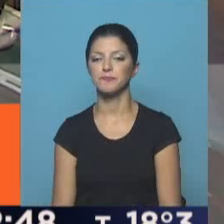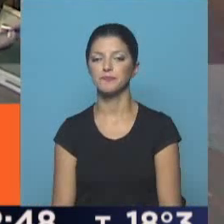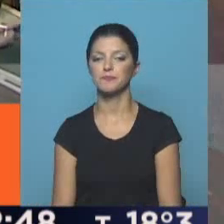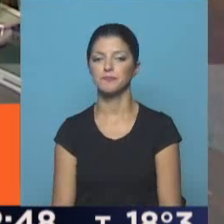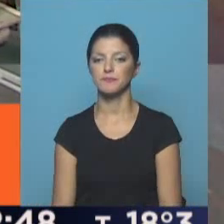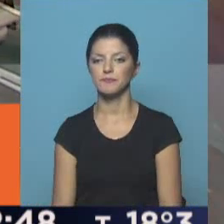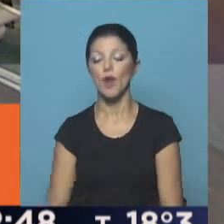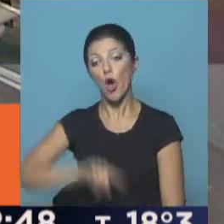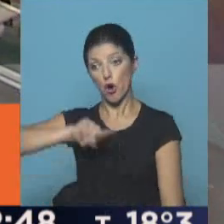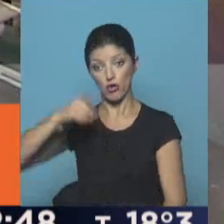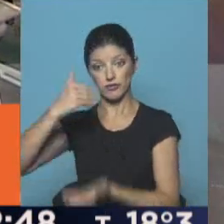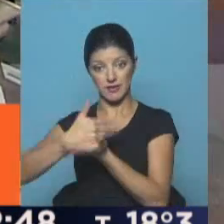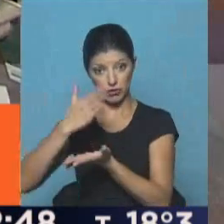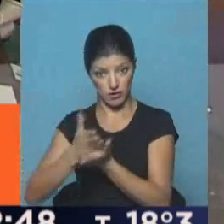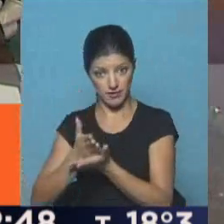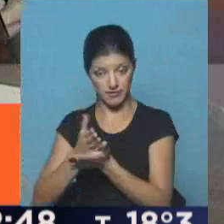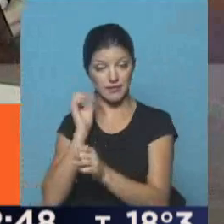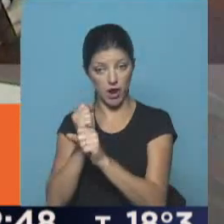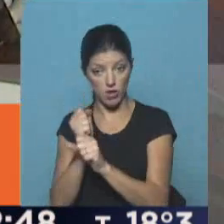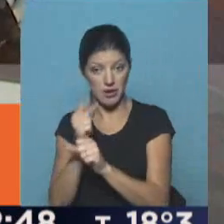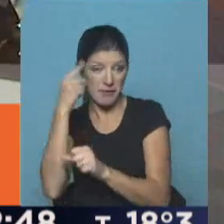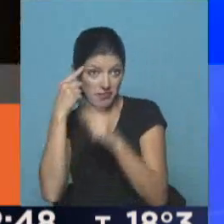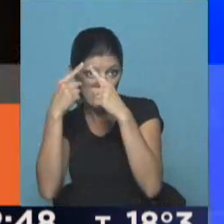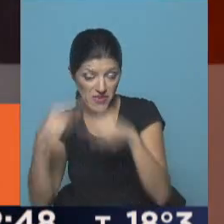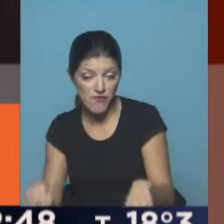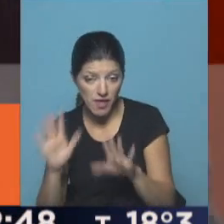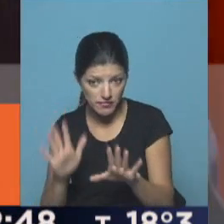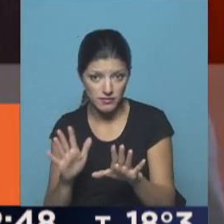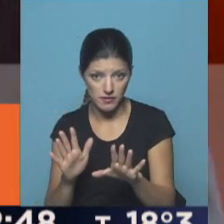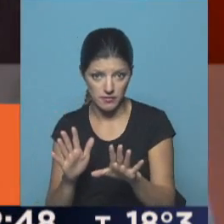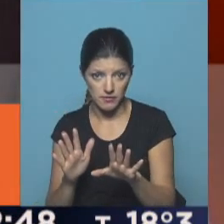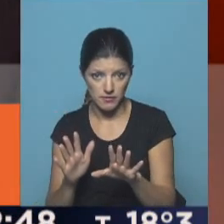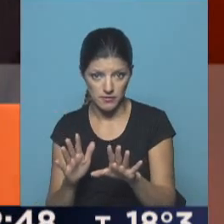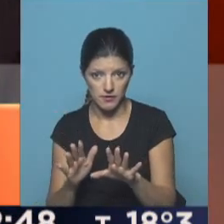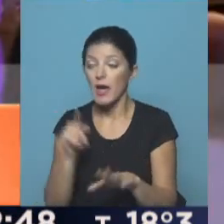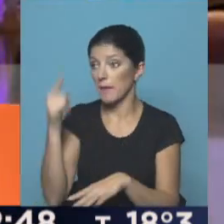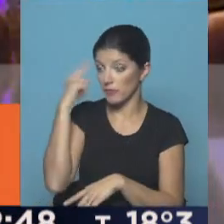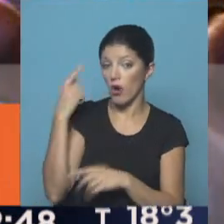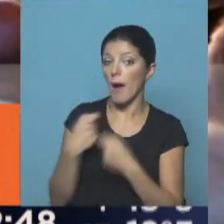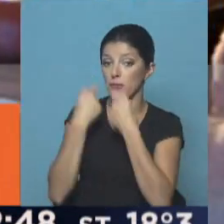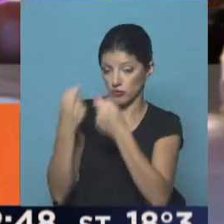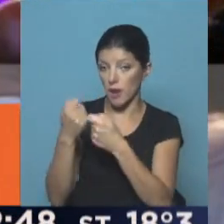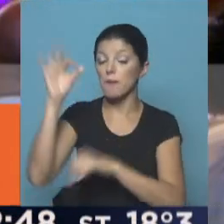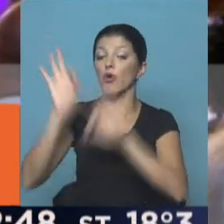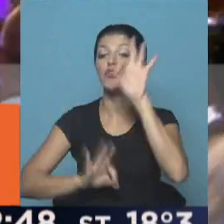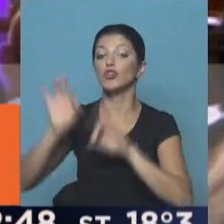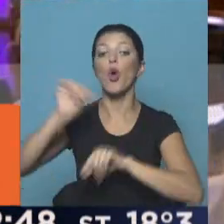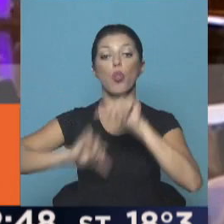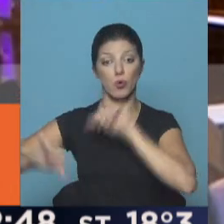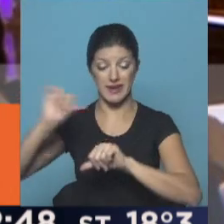con otros sectores del Partido Laborista que no estaban de acuerdo con sus ideas. De hecho, aceptó apoyar el programa nuclear